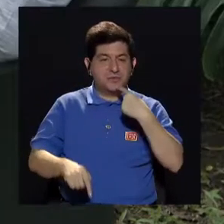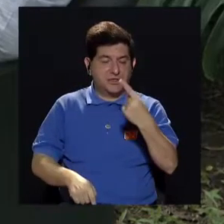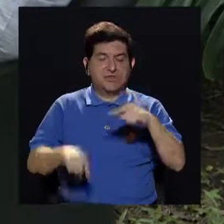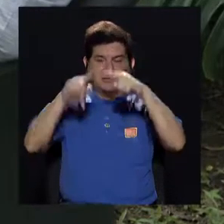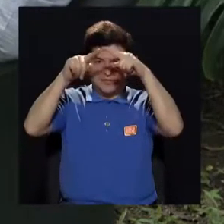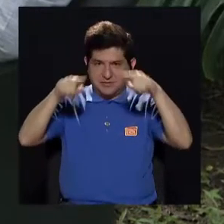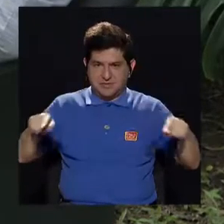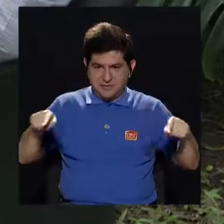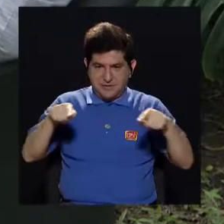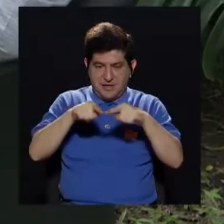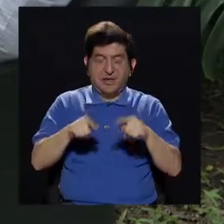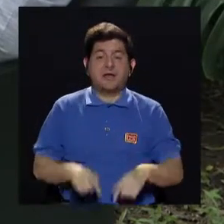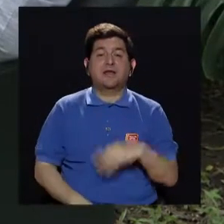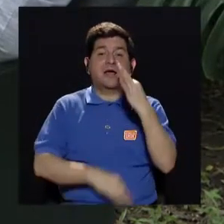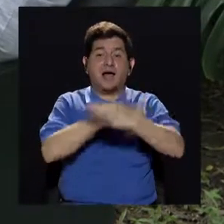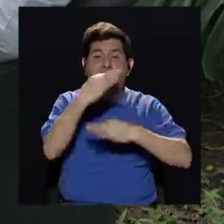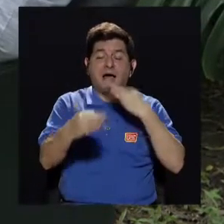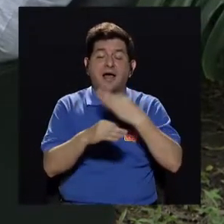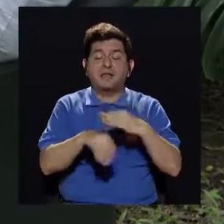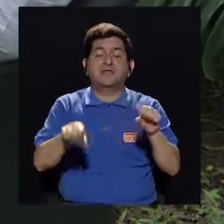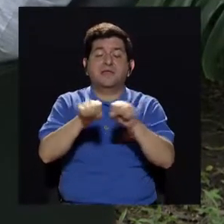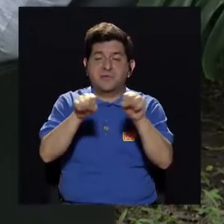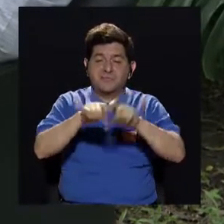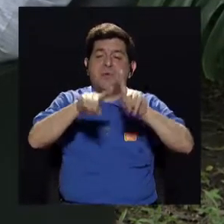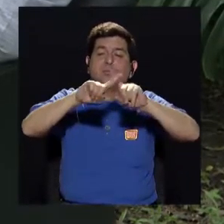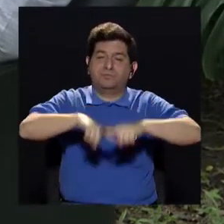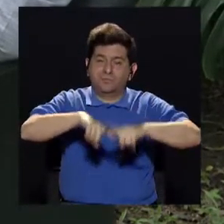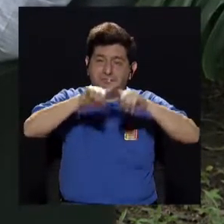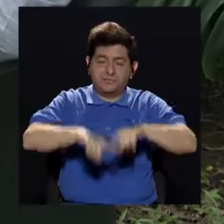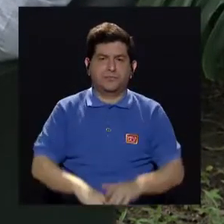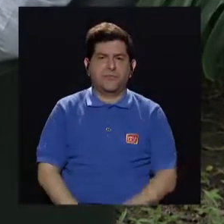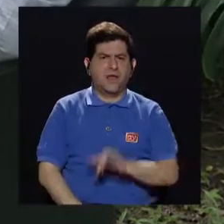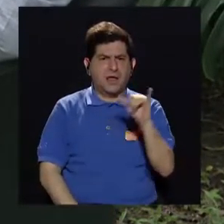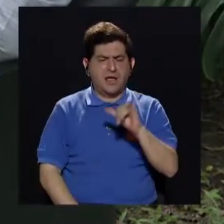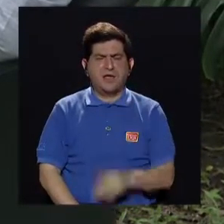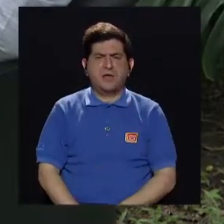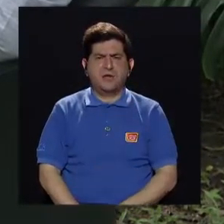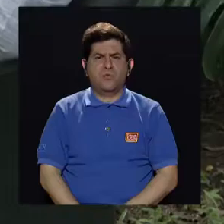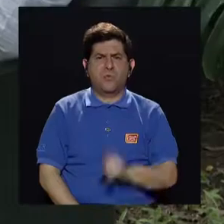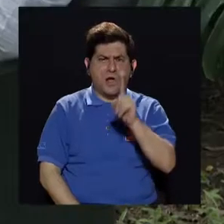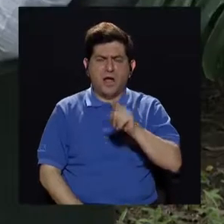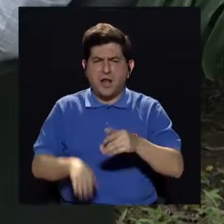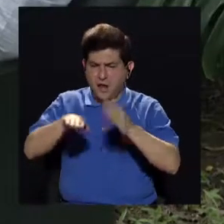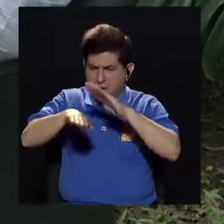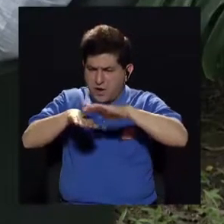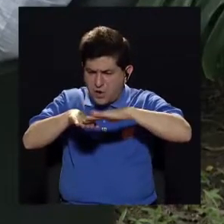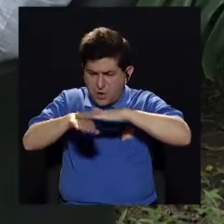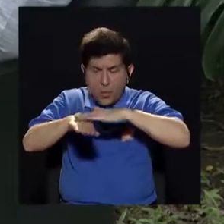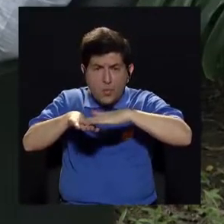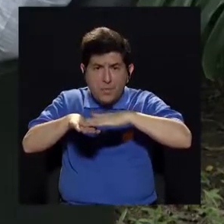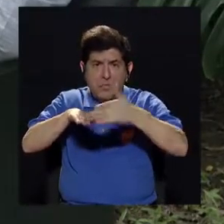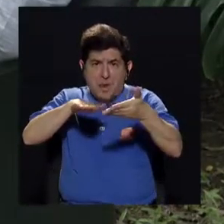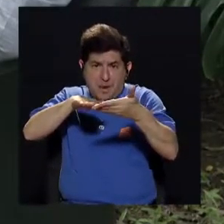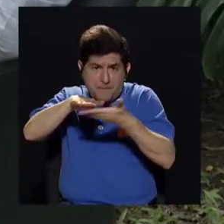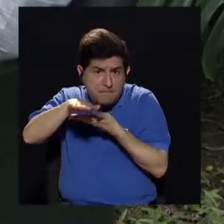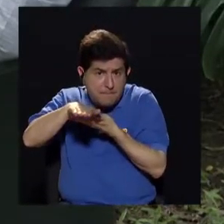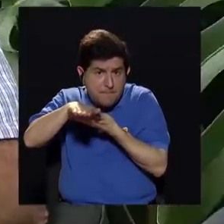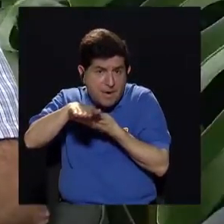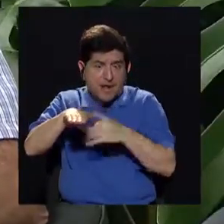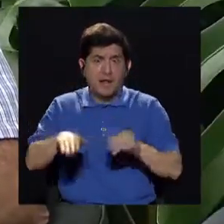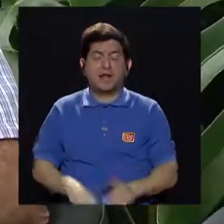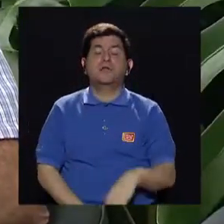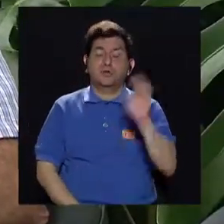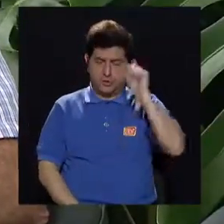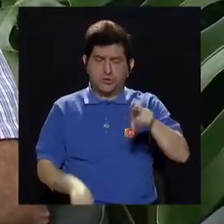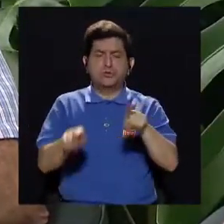dice y entonces le puede recomendar el tipo de calzado. Hasta me imagino, que hasta el pie plano también tienen ciertas consideraciones, por supuesto.